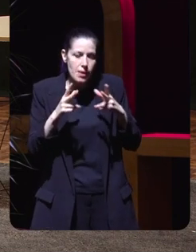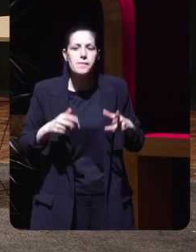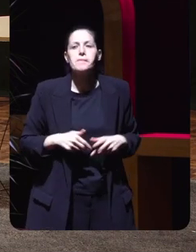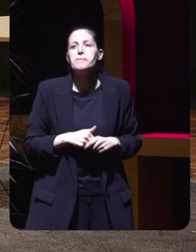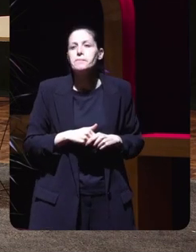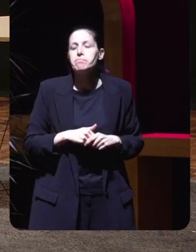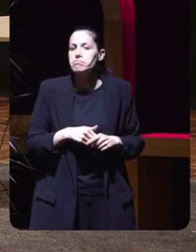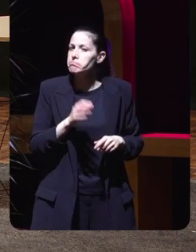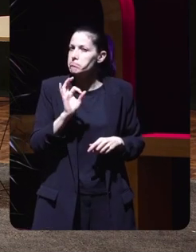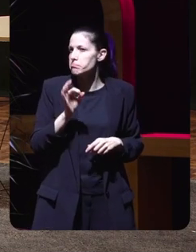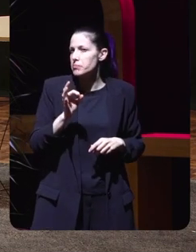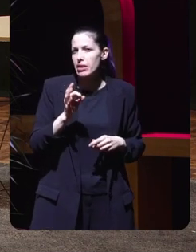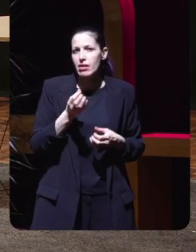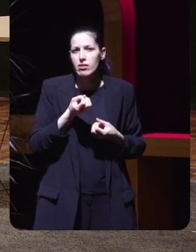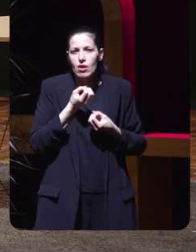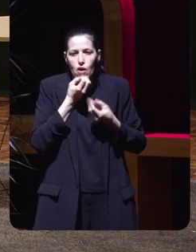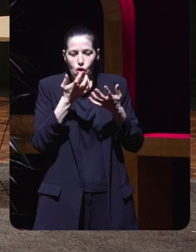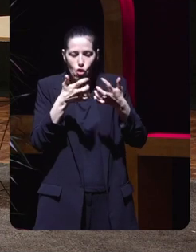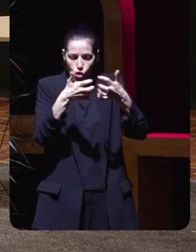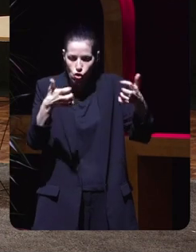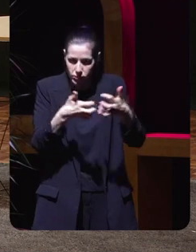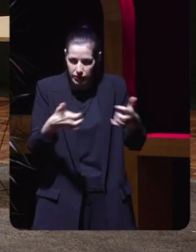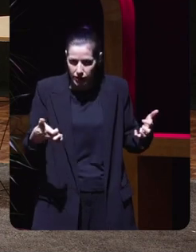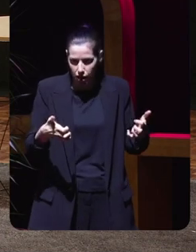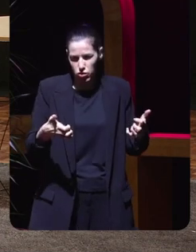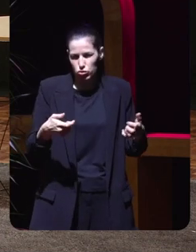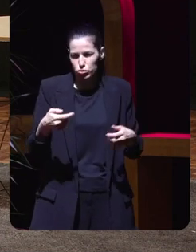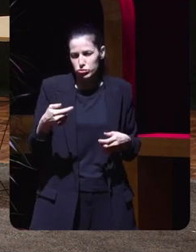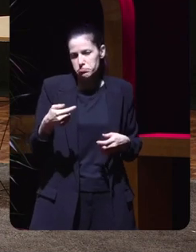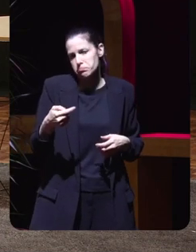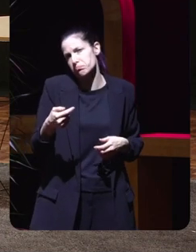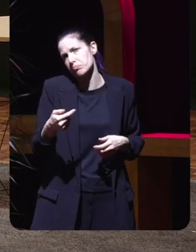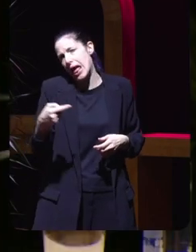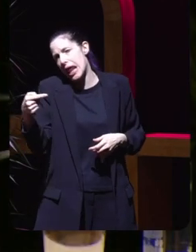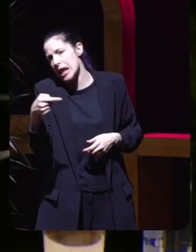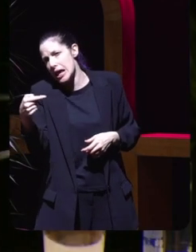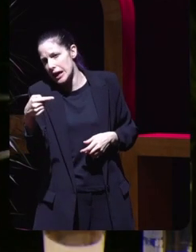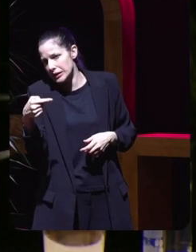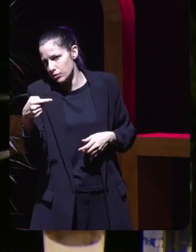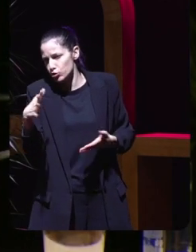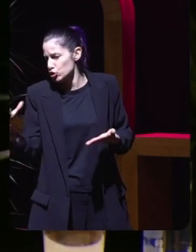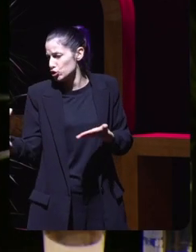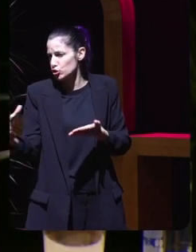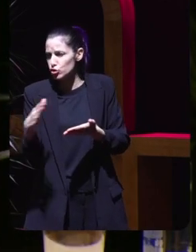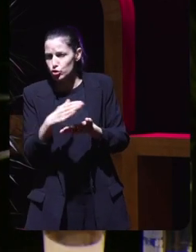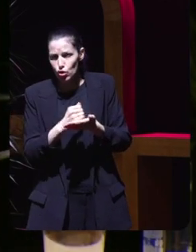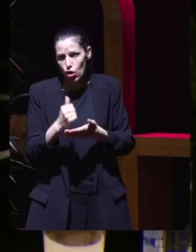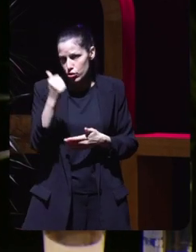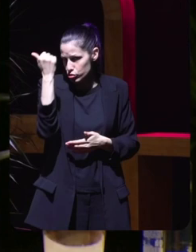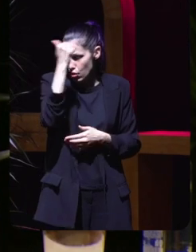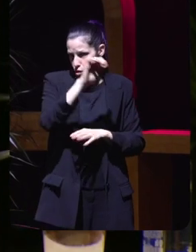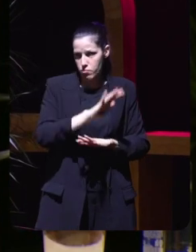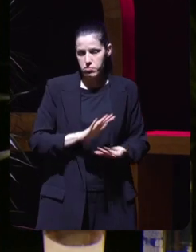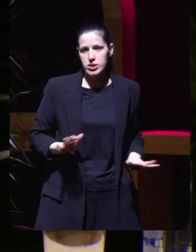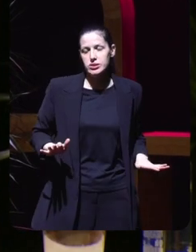O sea sí que es verdad de que todos los comentarios así negativos que puedo tener son todos de hombres o bueno por lo menos